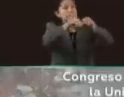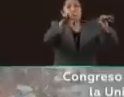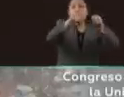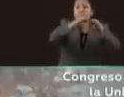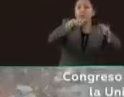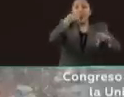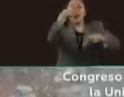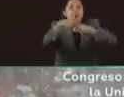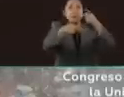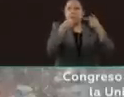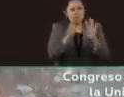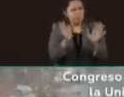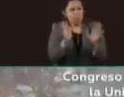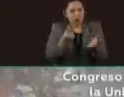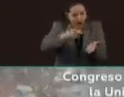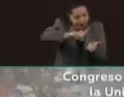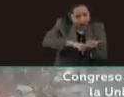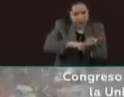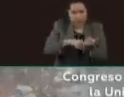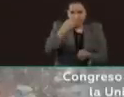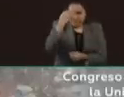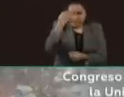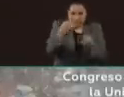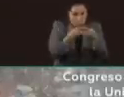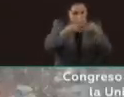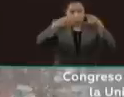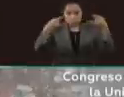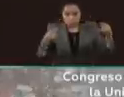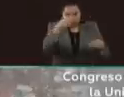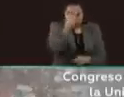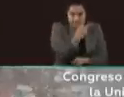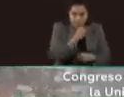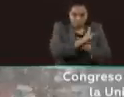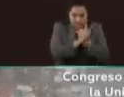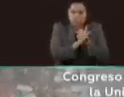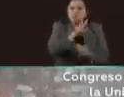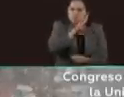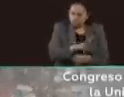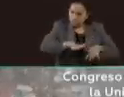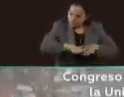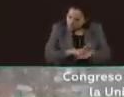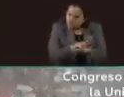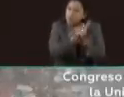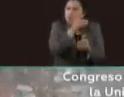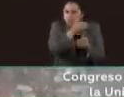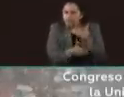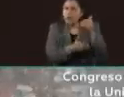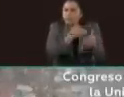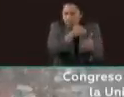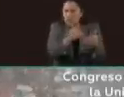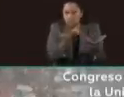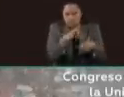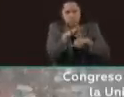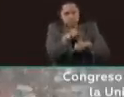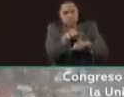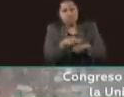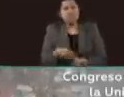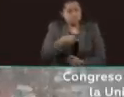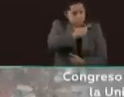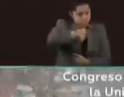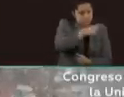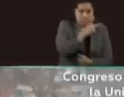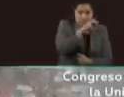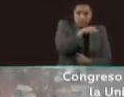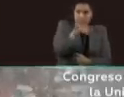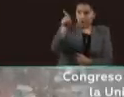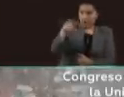punto de quiebre en la historia democrática de nuestro país. En el Partido Verde le reiteramos al presidente de la República